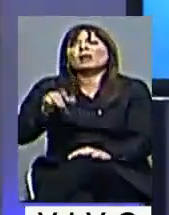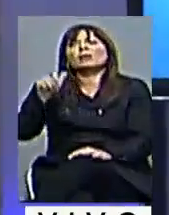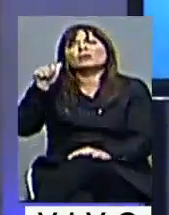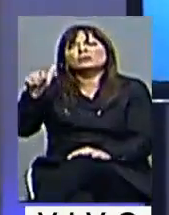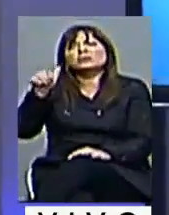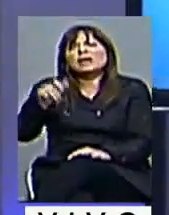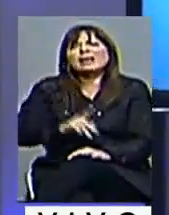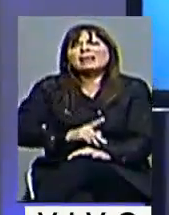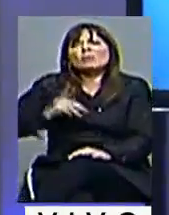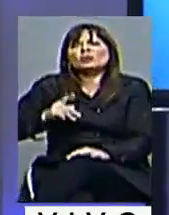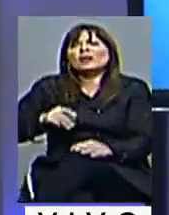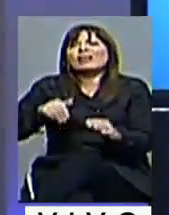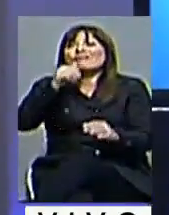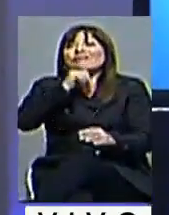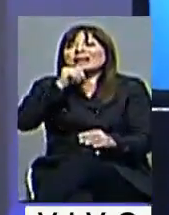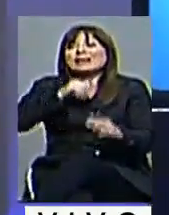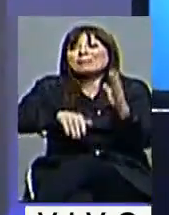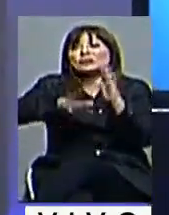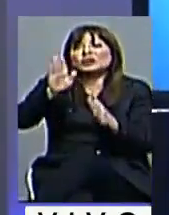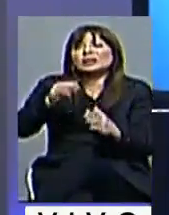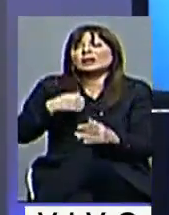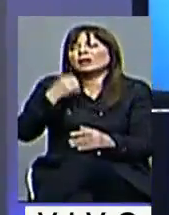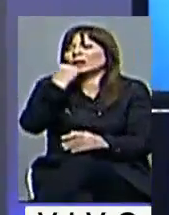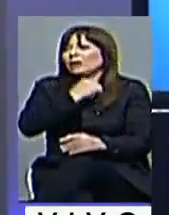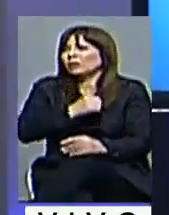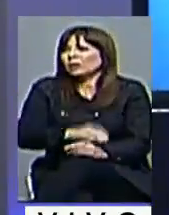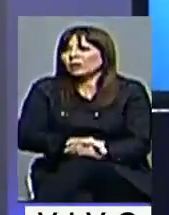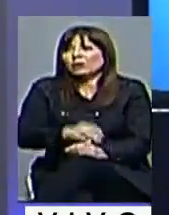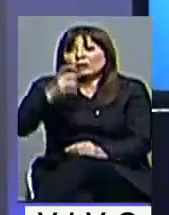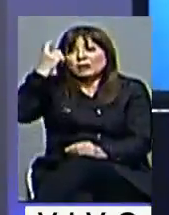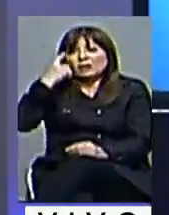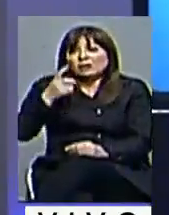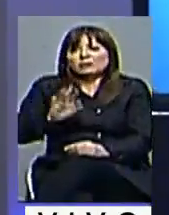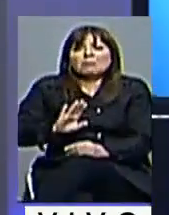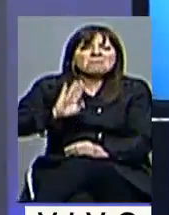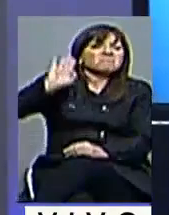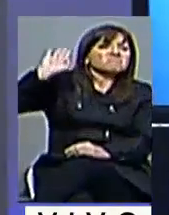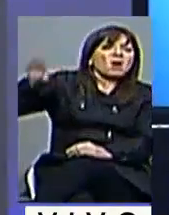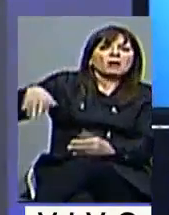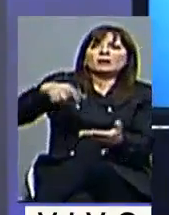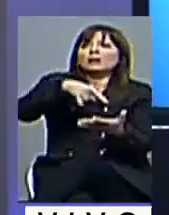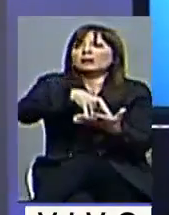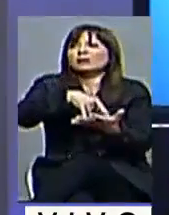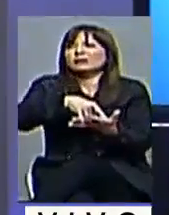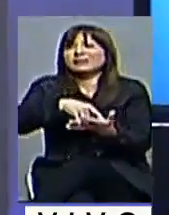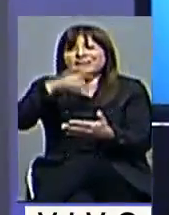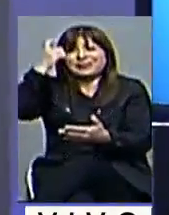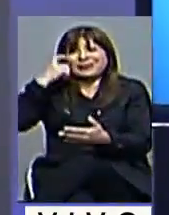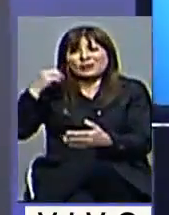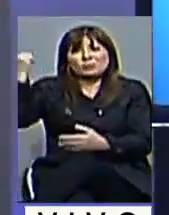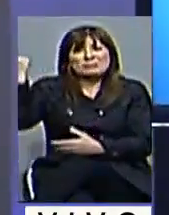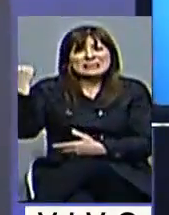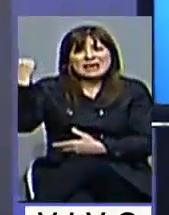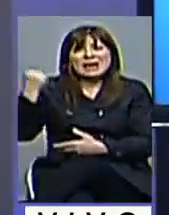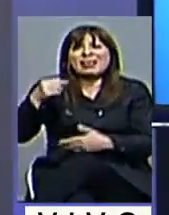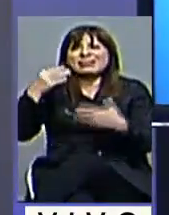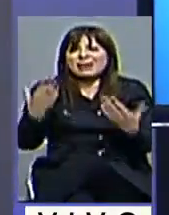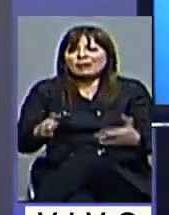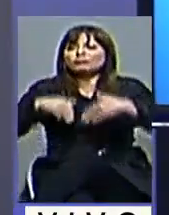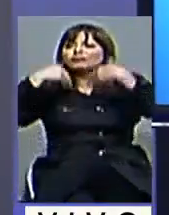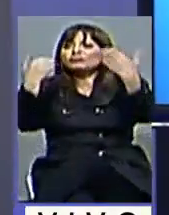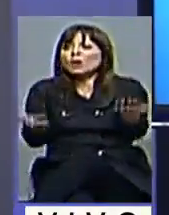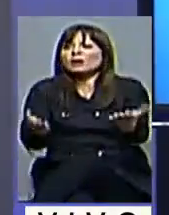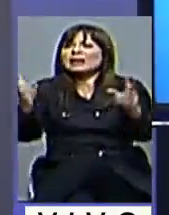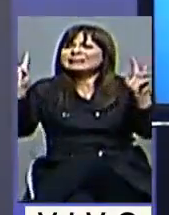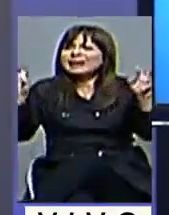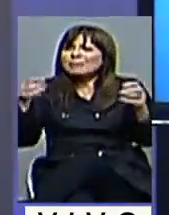que le faltan para la mayoría, creo que es un error. Creo que eso es ningunear a los parlamentarios. Creo que Piñera tiene que poner los temas sobre la mesa y estoy